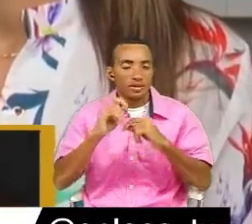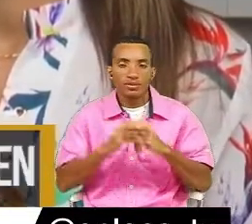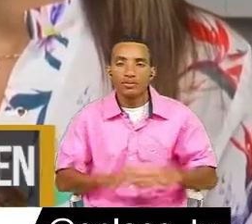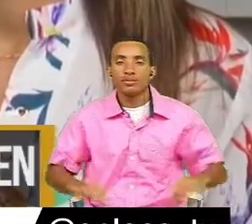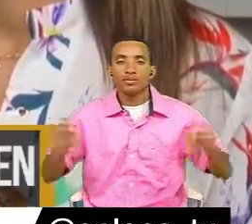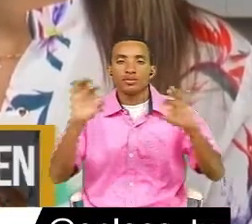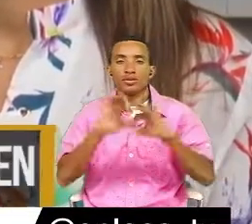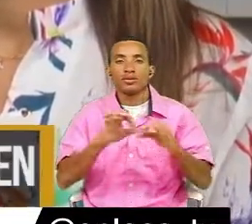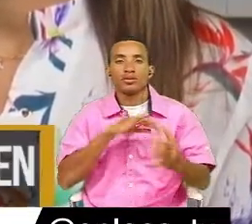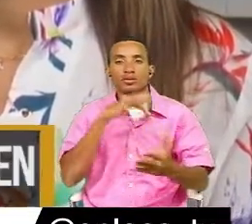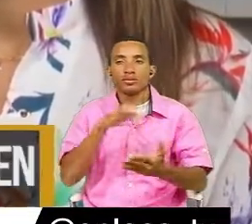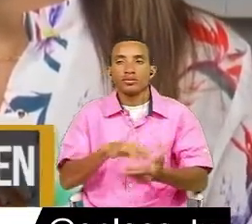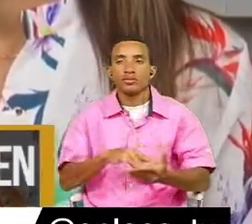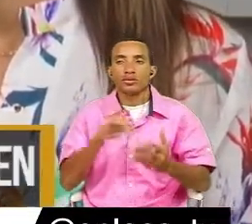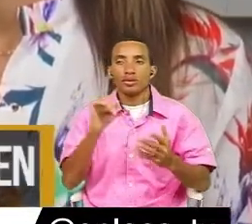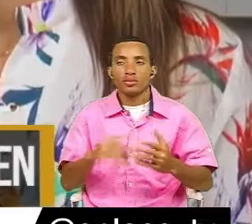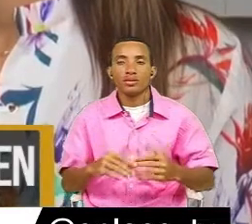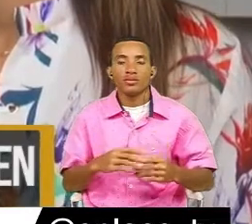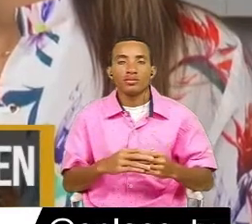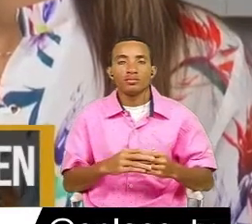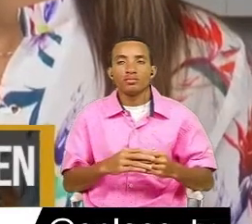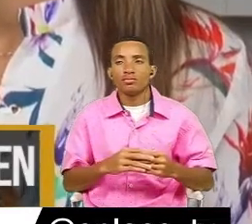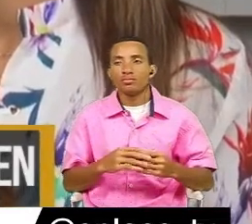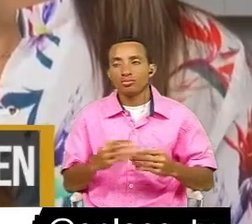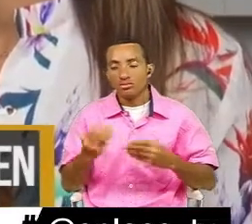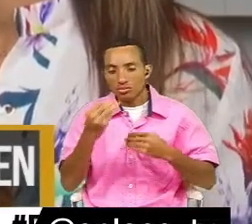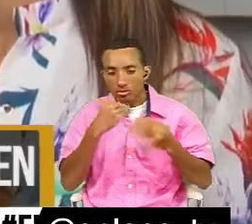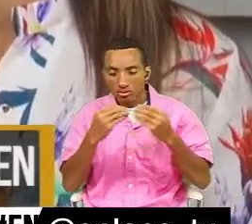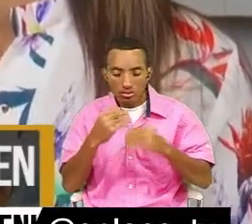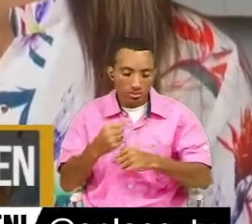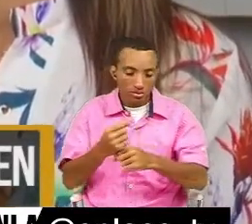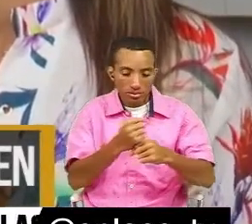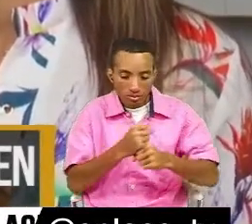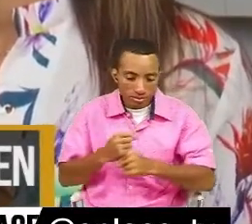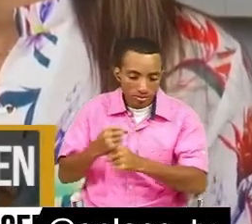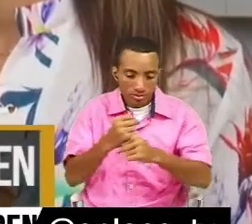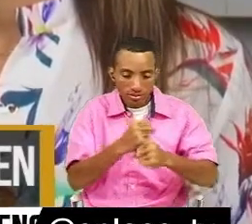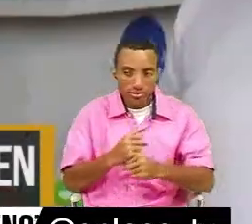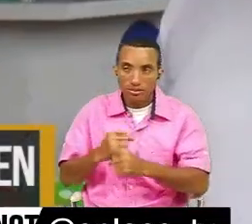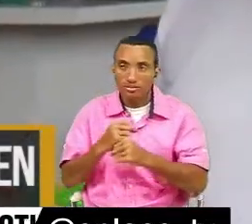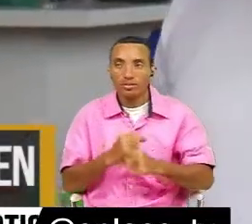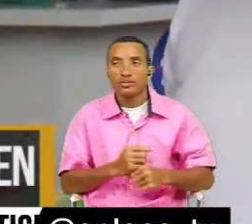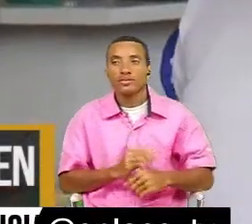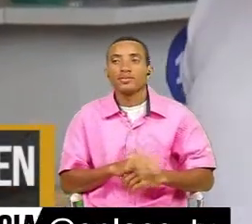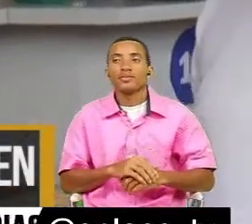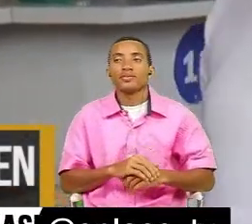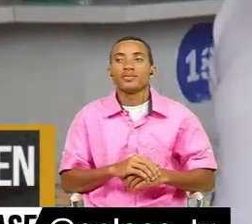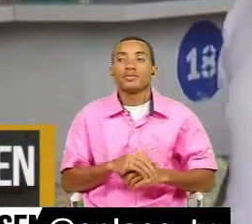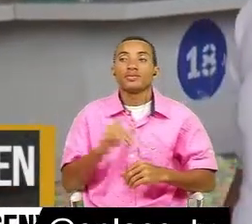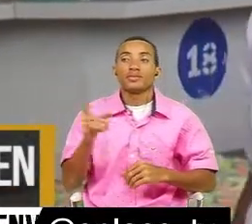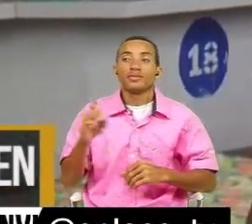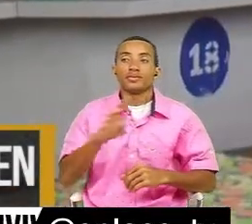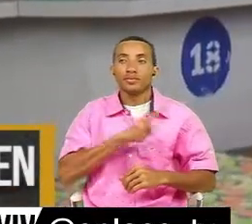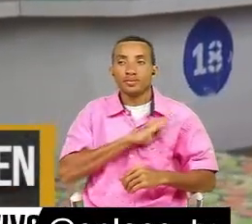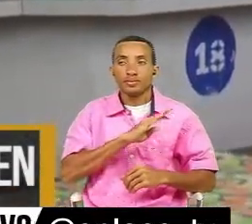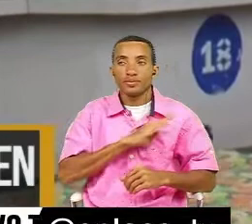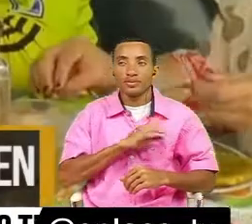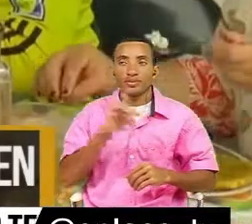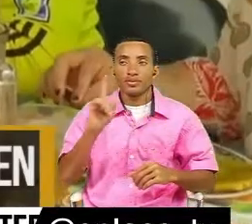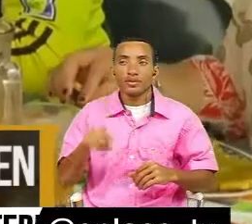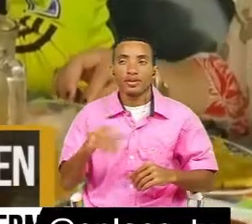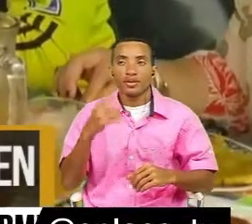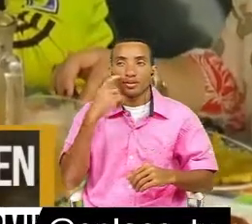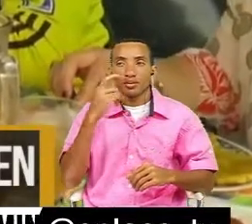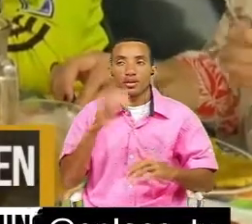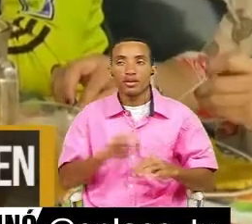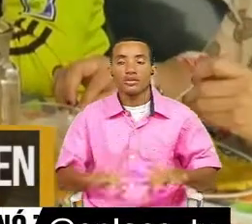la ciudad, en la Rampla, a disfrutar de un rico sancocho levantamuertos. El mandatario de los barranqueños ha destacado la importancia de